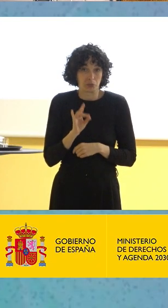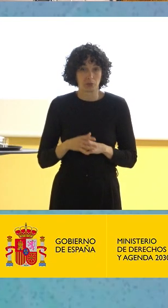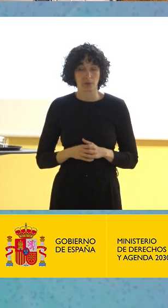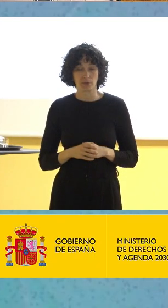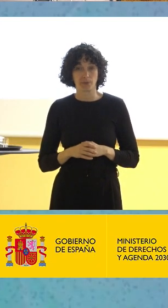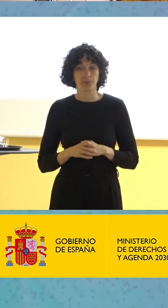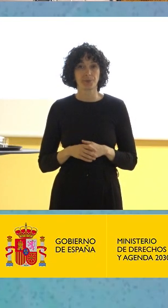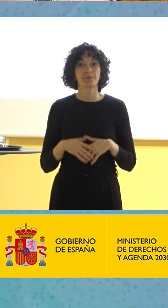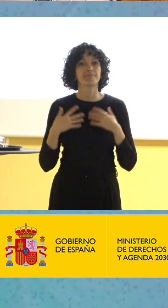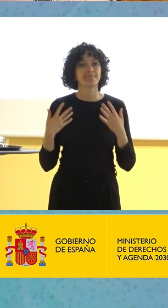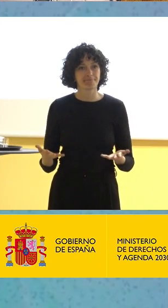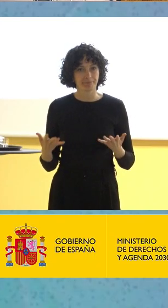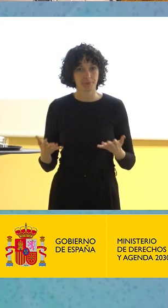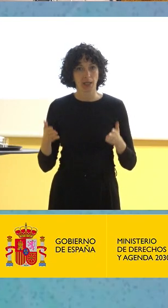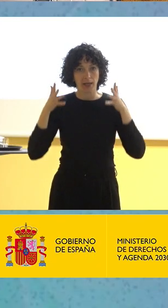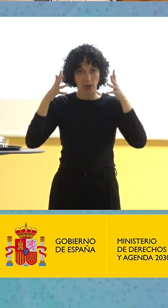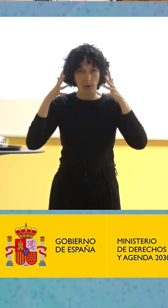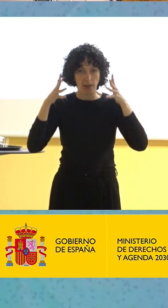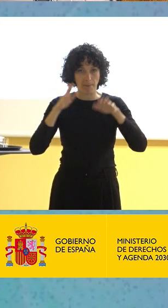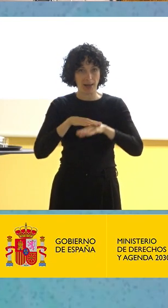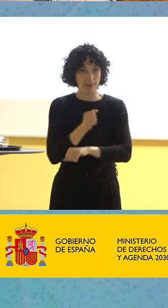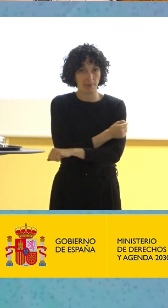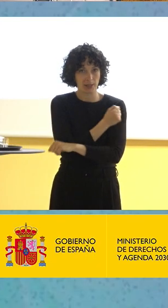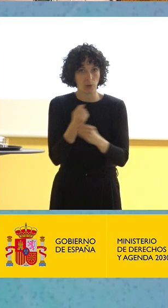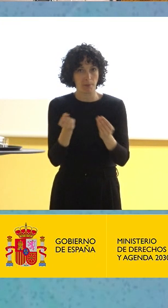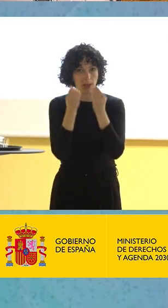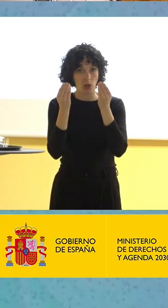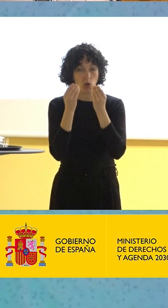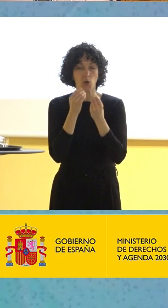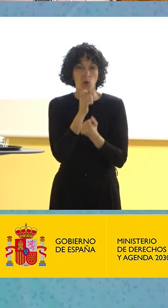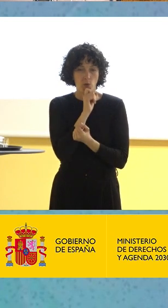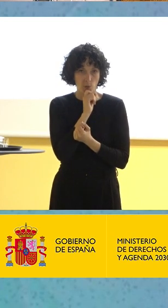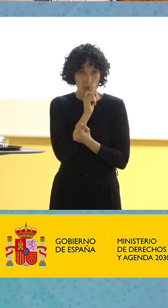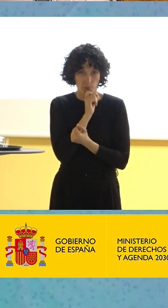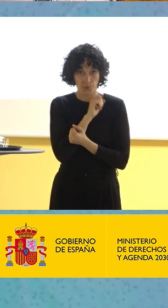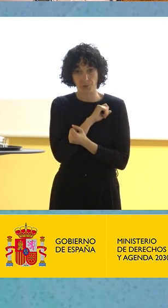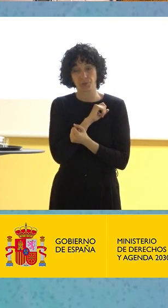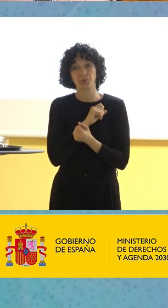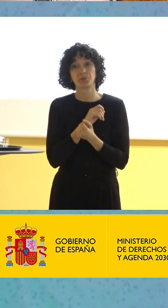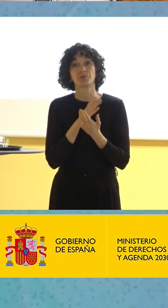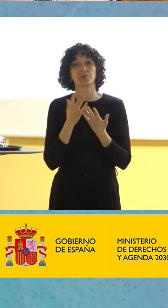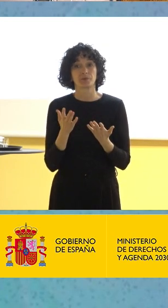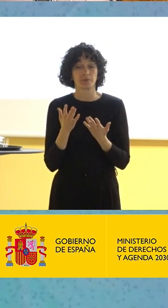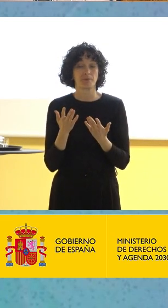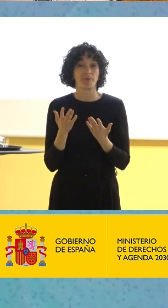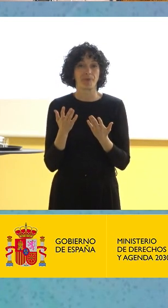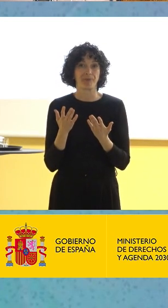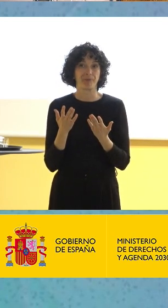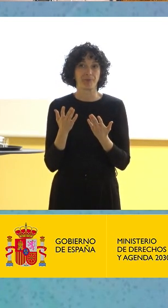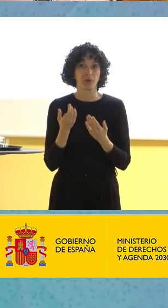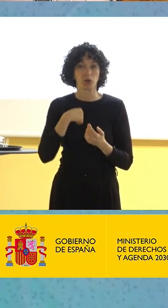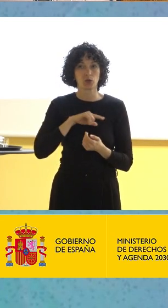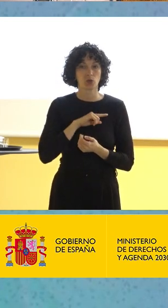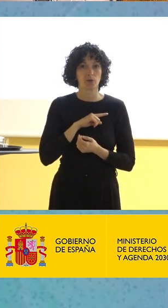Vale, entonces, recomendaciones de mejora para los registros, ¿vale? Bueno, por una parte, obviamente no hemos